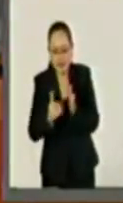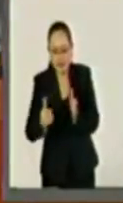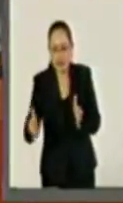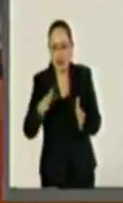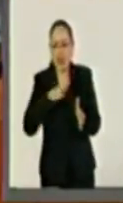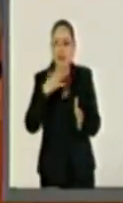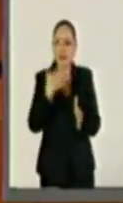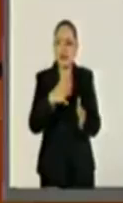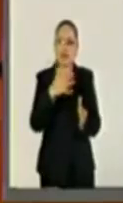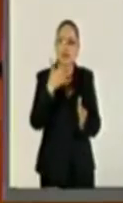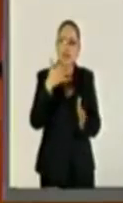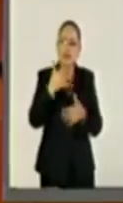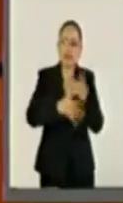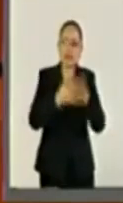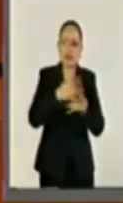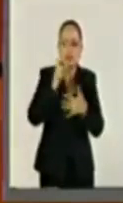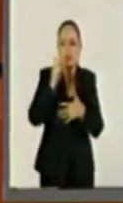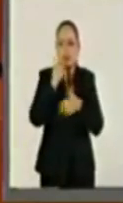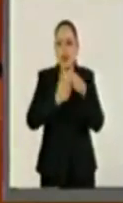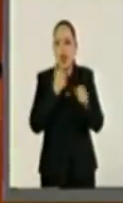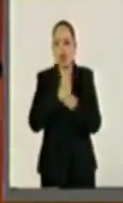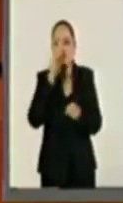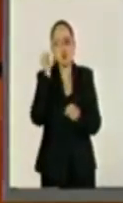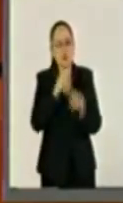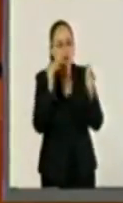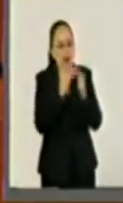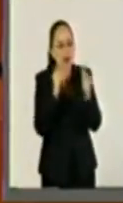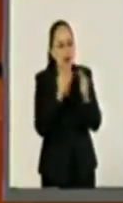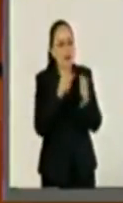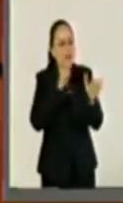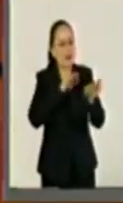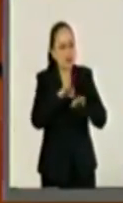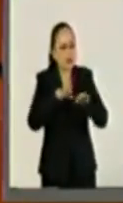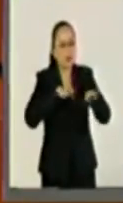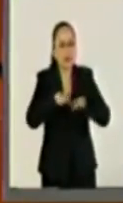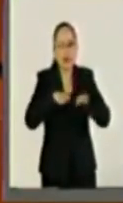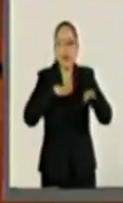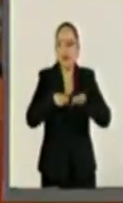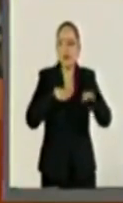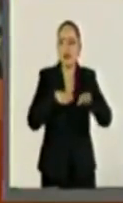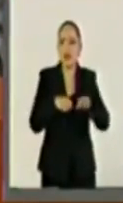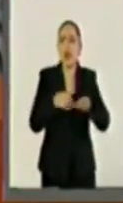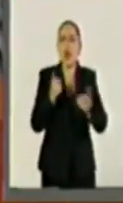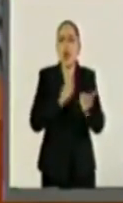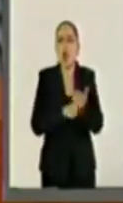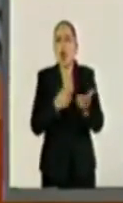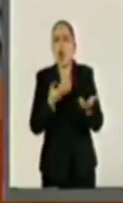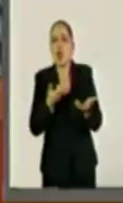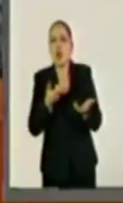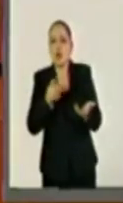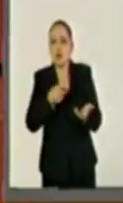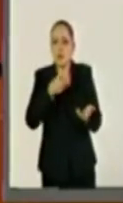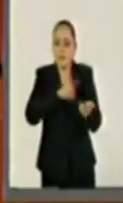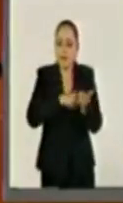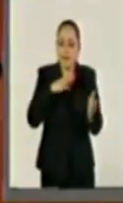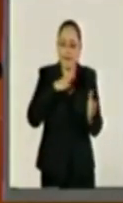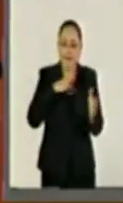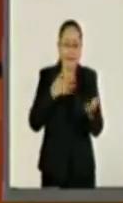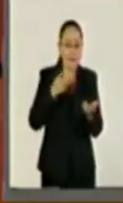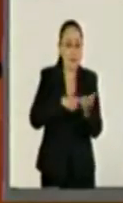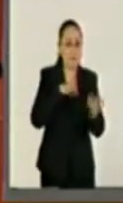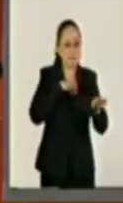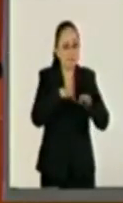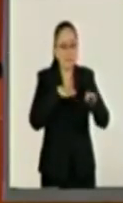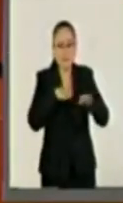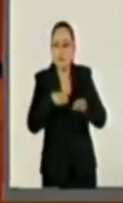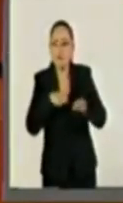de 15, hasta de 20 años de trabajar en una vivienda como en las actividades domésticas, en las actividades del hogar,